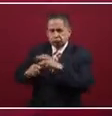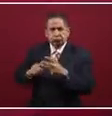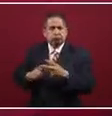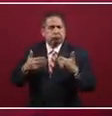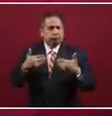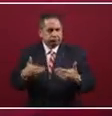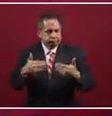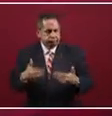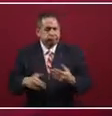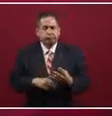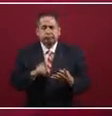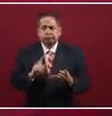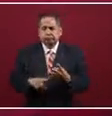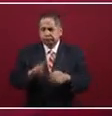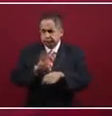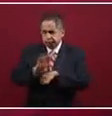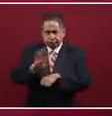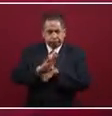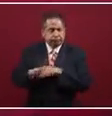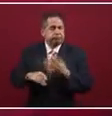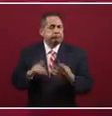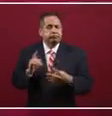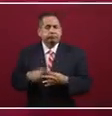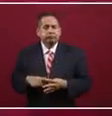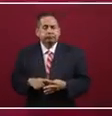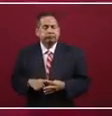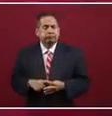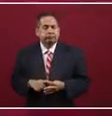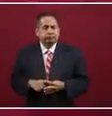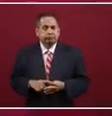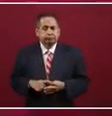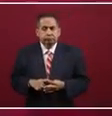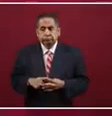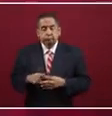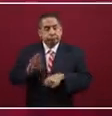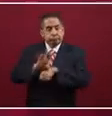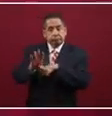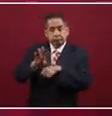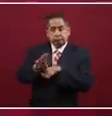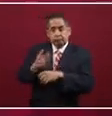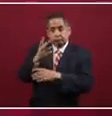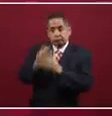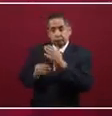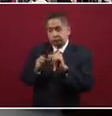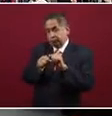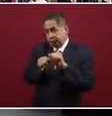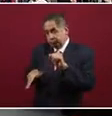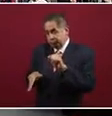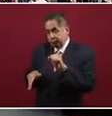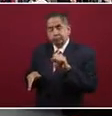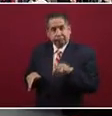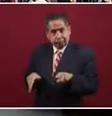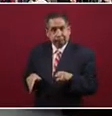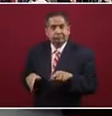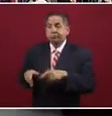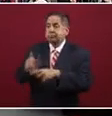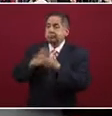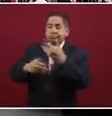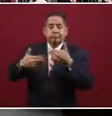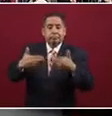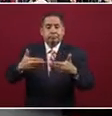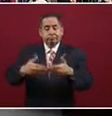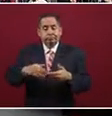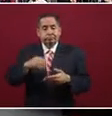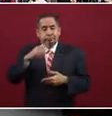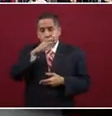Panamá, Brasil. ¿Por qué? Porque a Brasil llegan los extracontinentales, Panamá porque ahí llegan cubanos